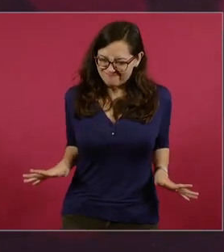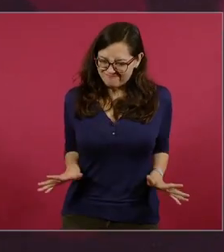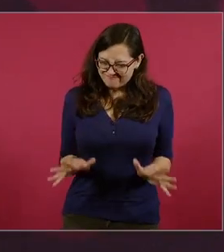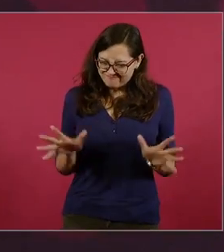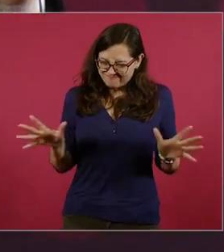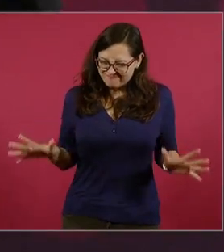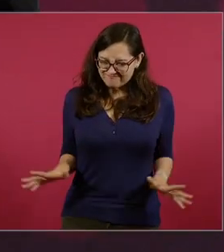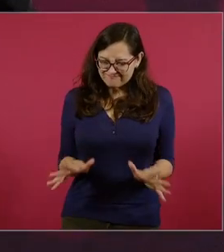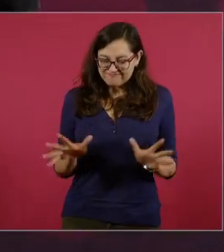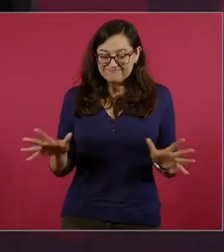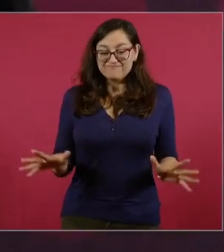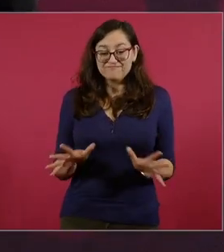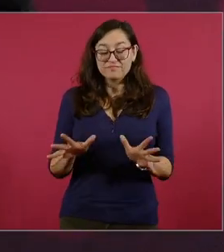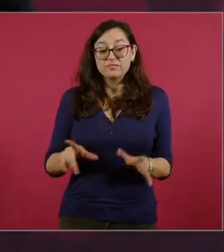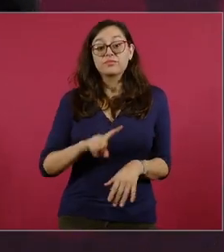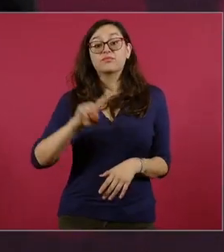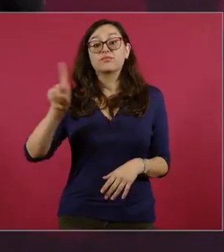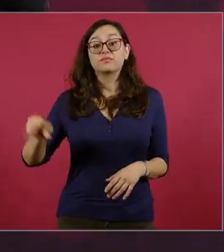Y lo traicionan